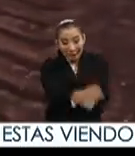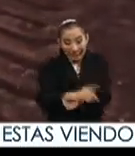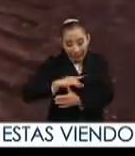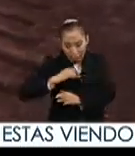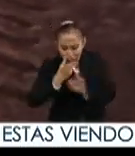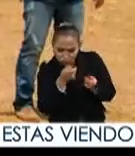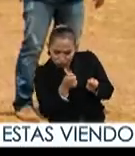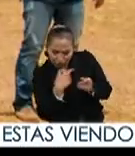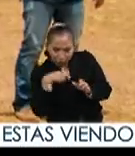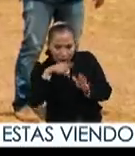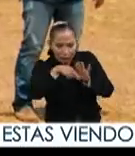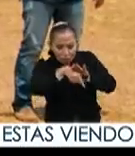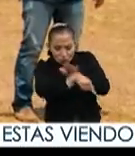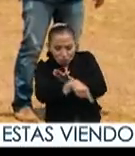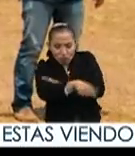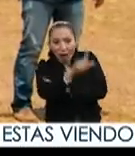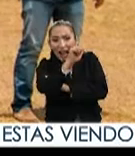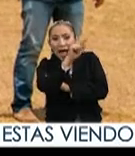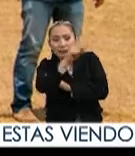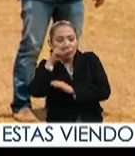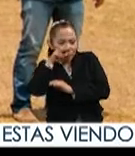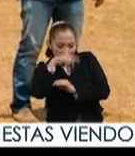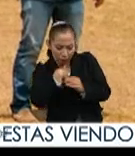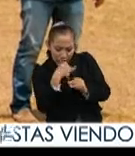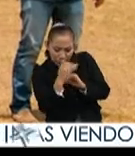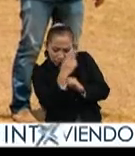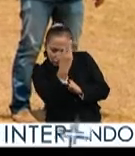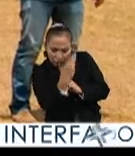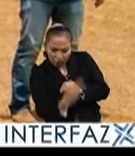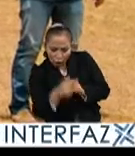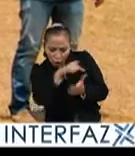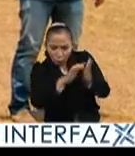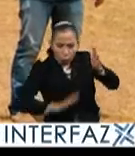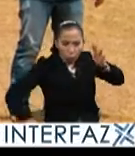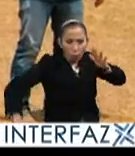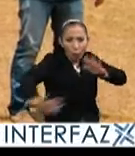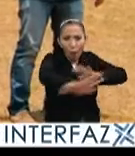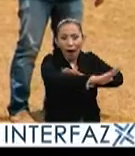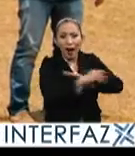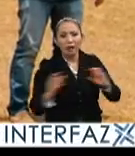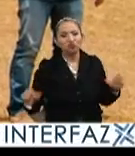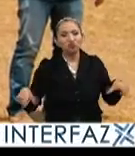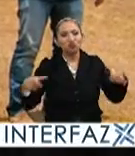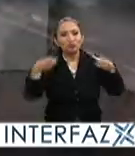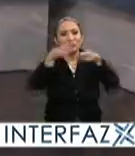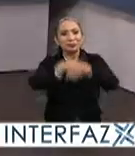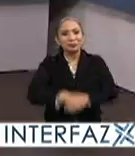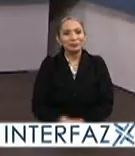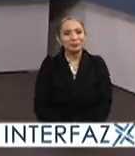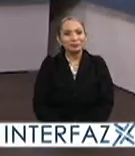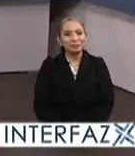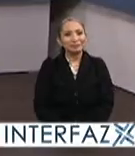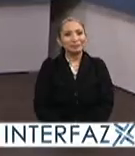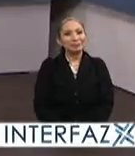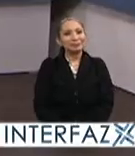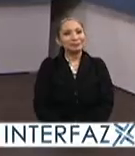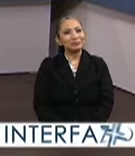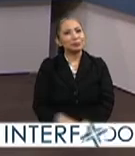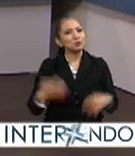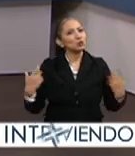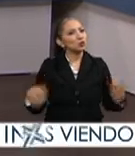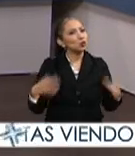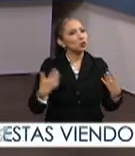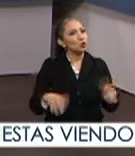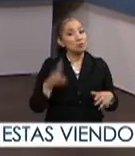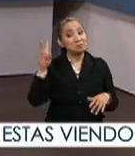los dispositivos láser para generar modelos digitales de las zonas arqueológicas. Sin duda, no